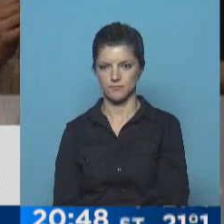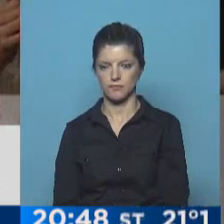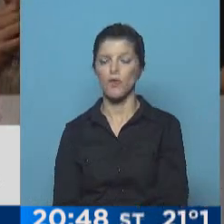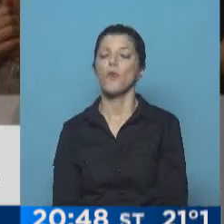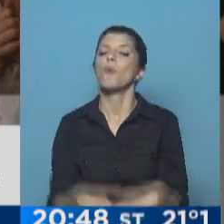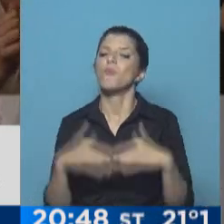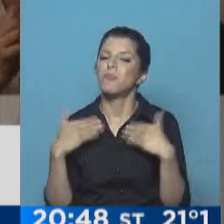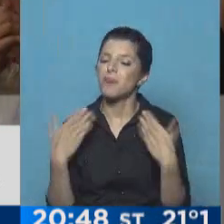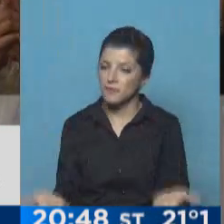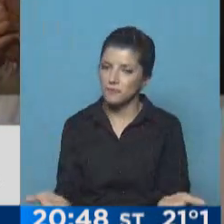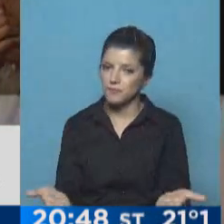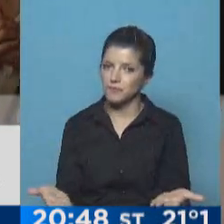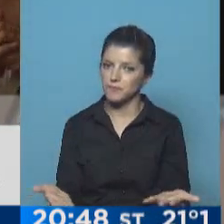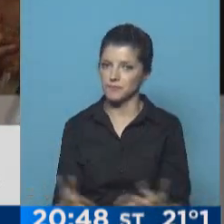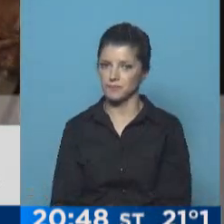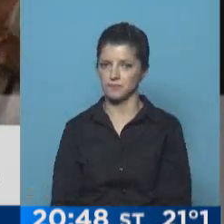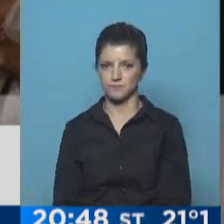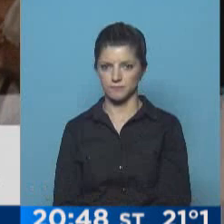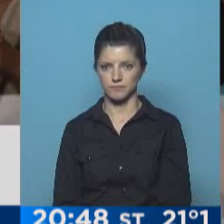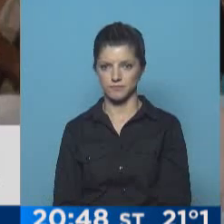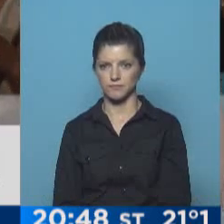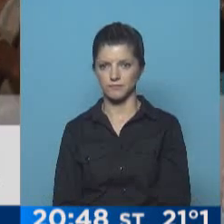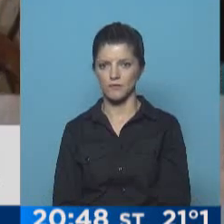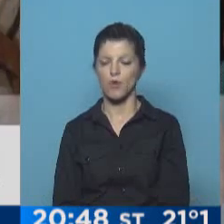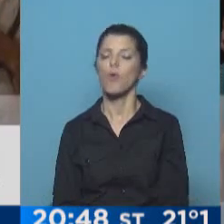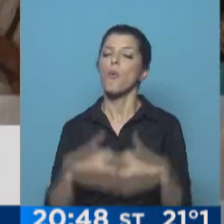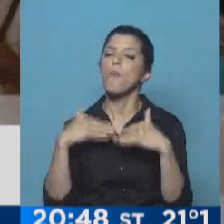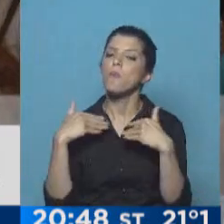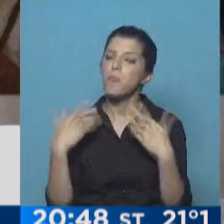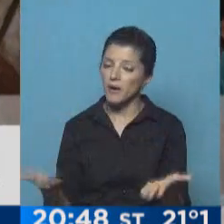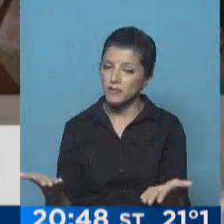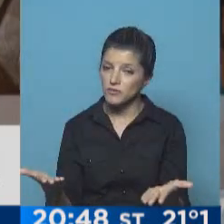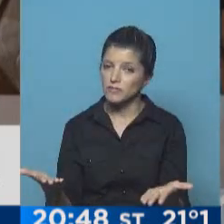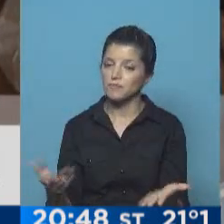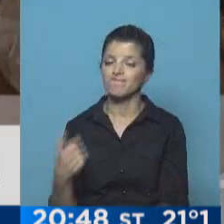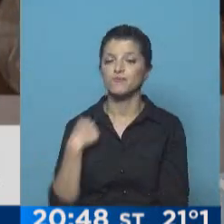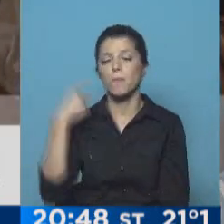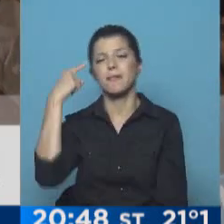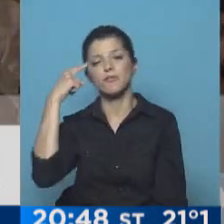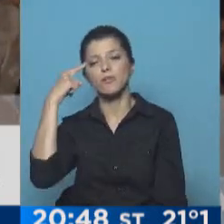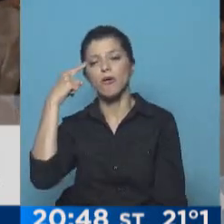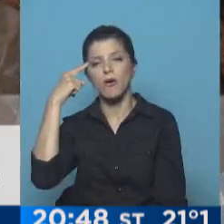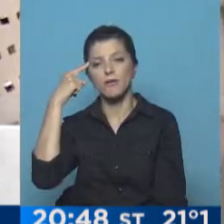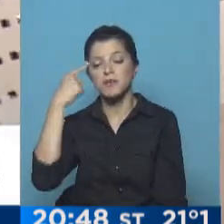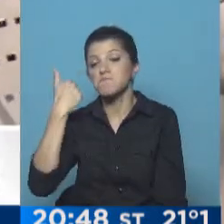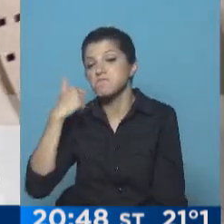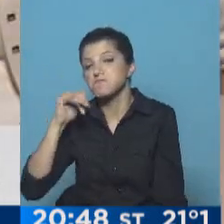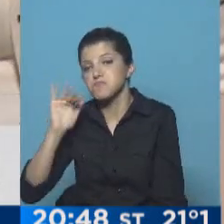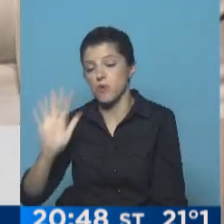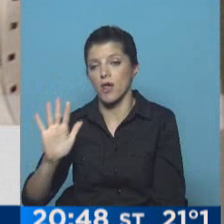por eso por eso yo creo por eso yo creo que tal